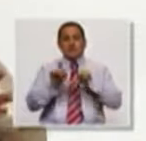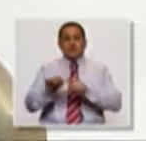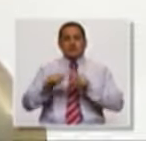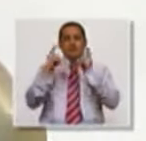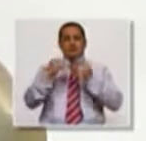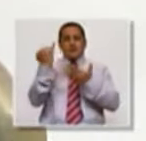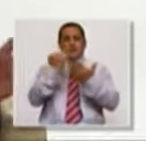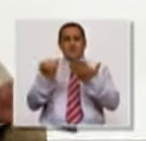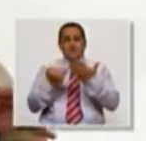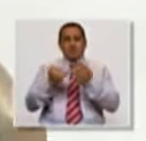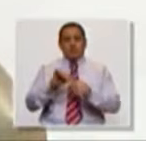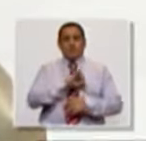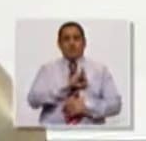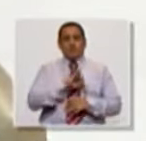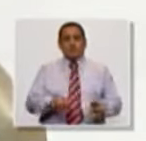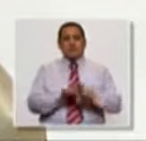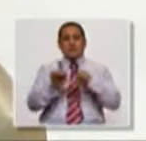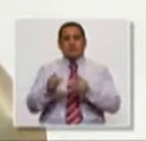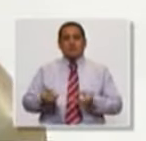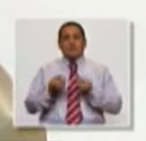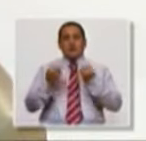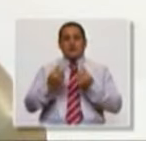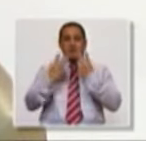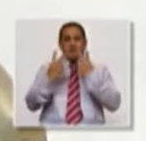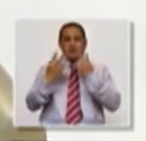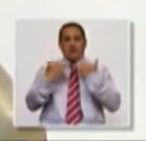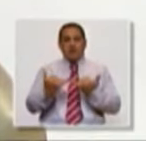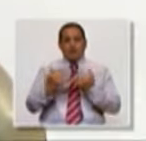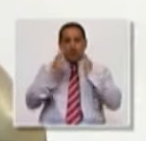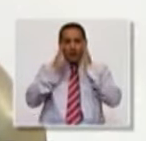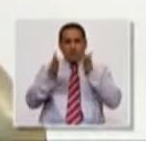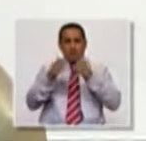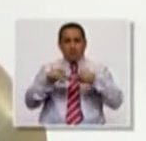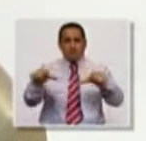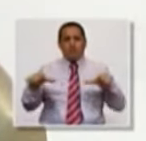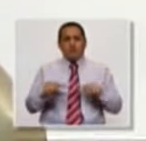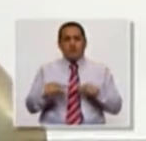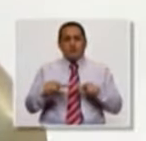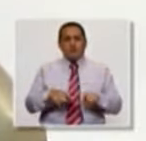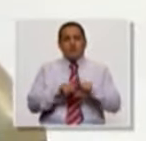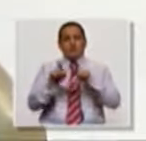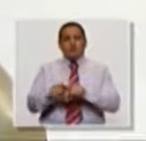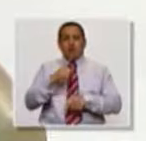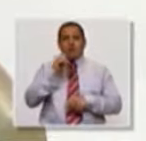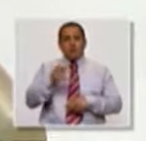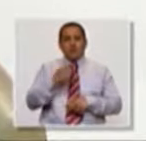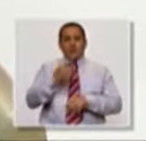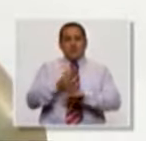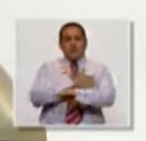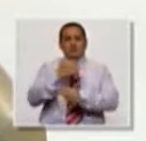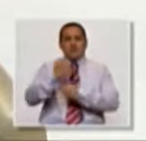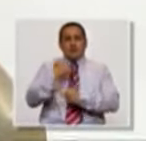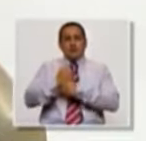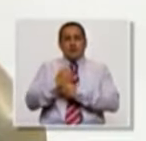diseño institucional. ¿Para qué debe, en última instancia, acudirse a un tribunal como el Tribunal Constitucional, que